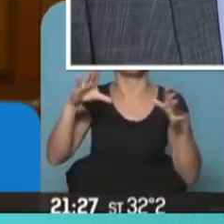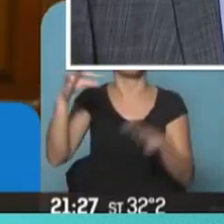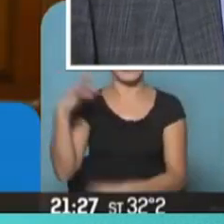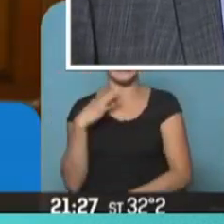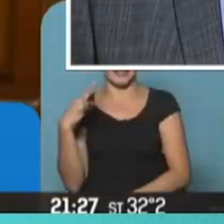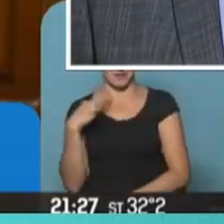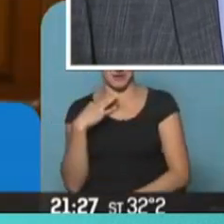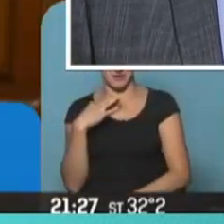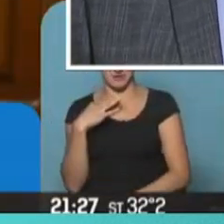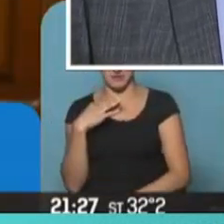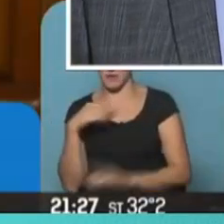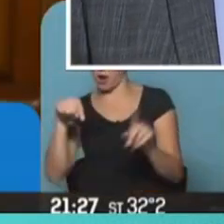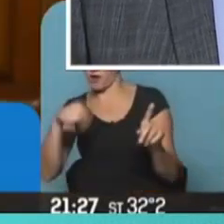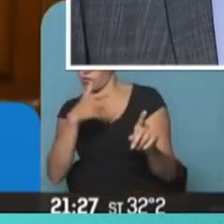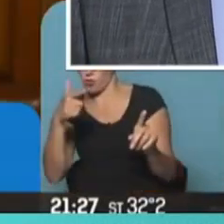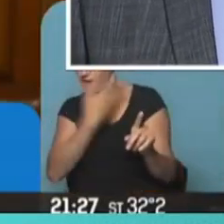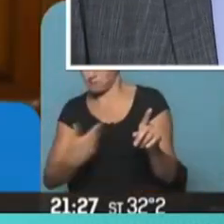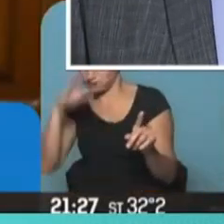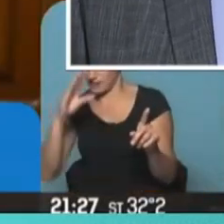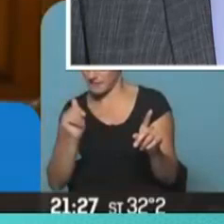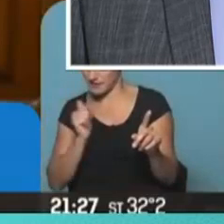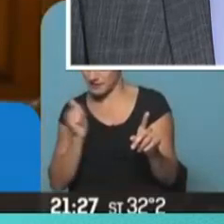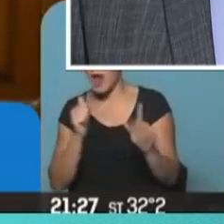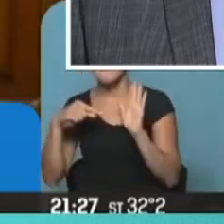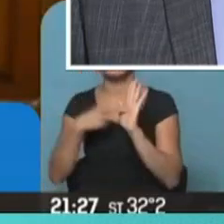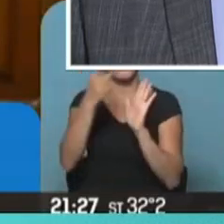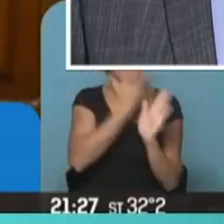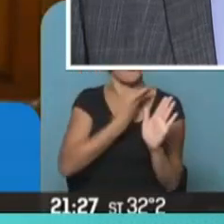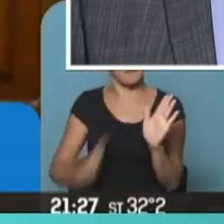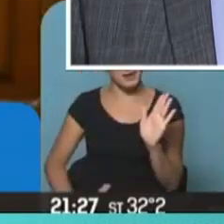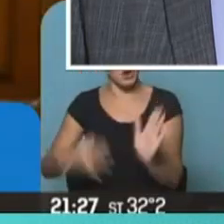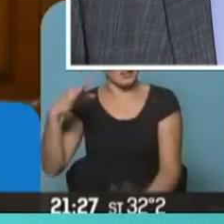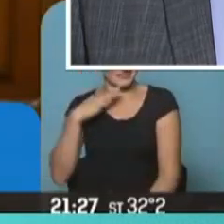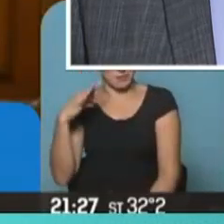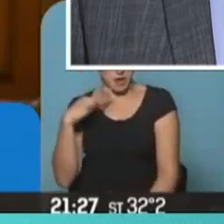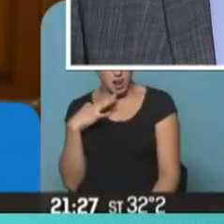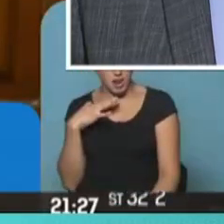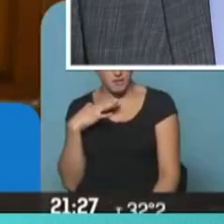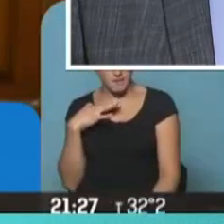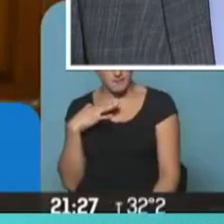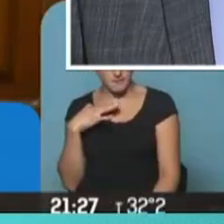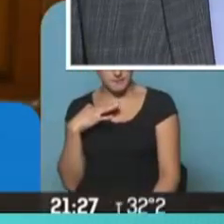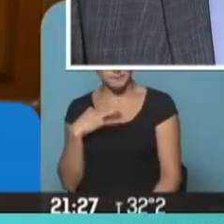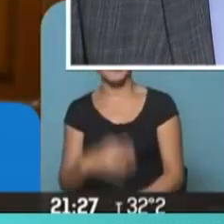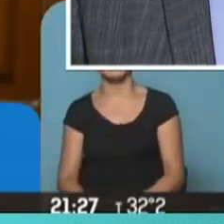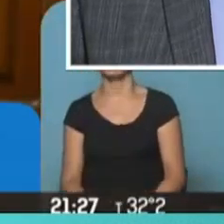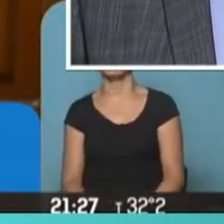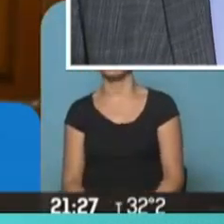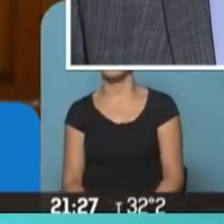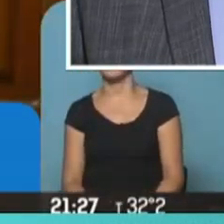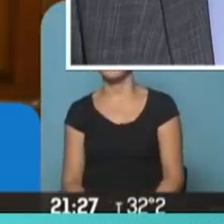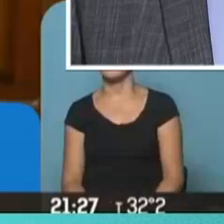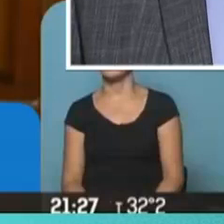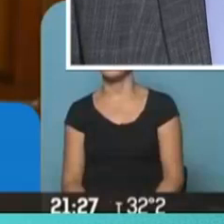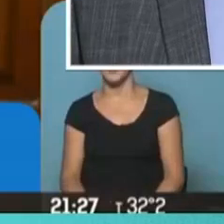el proceso militar sino justamente los gobiernos civiles que se sucedieron al proceso militar y que no